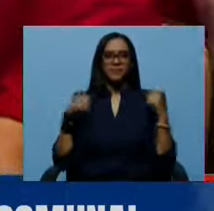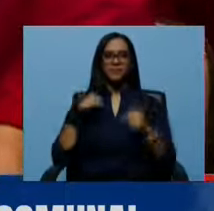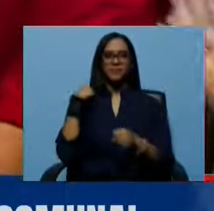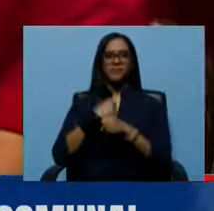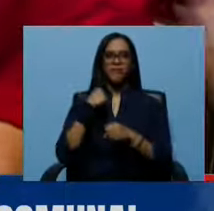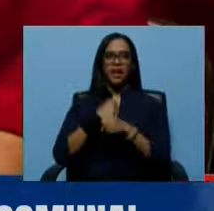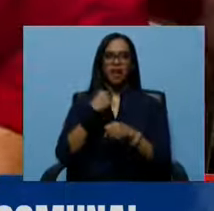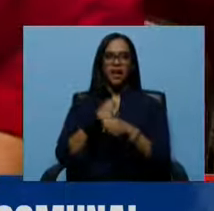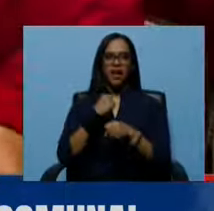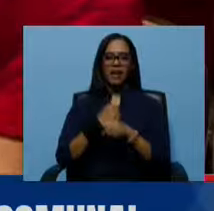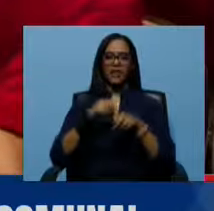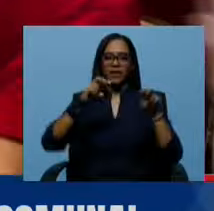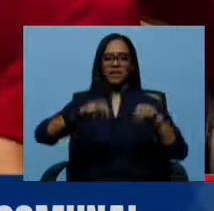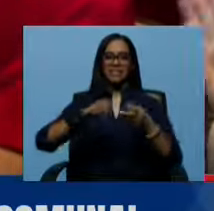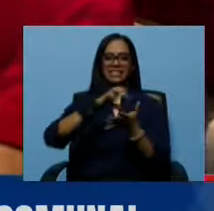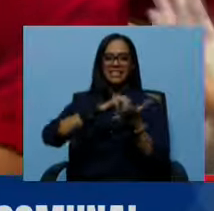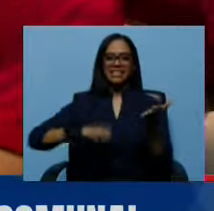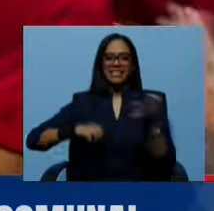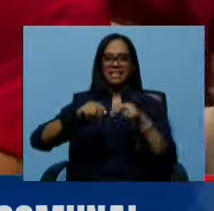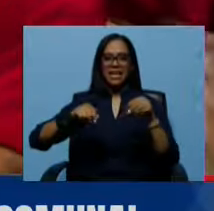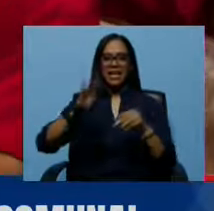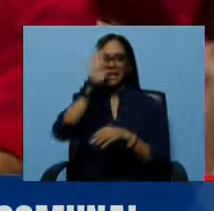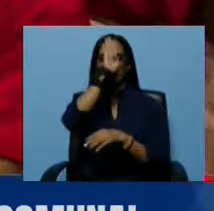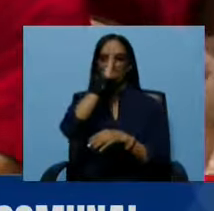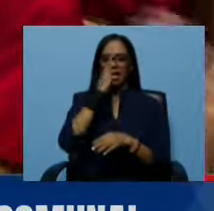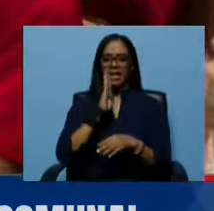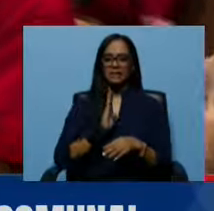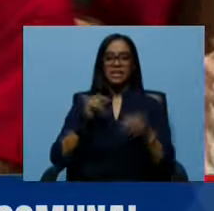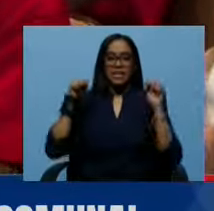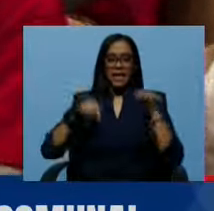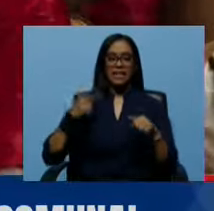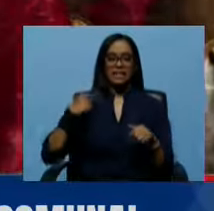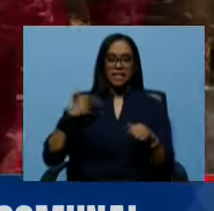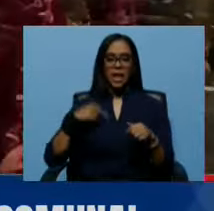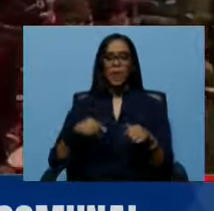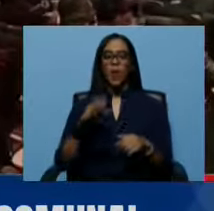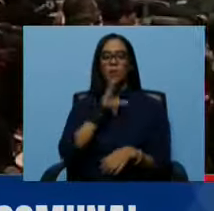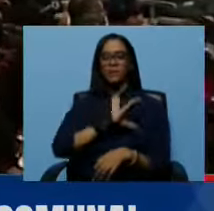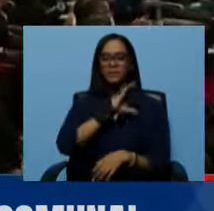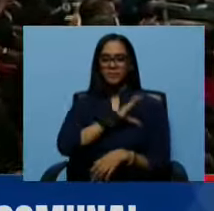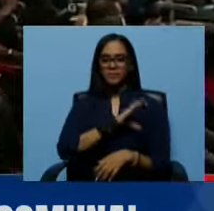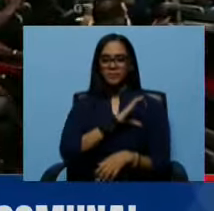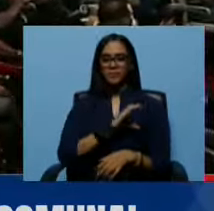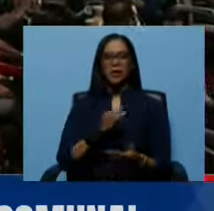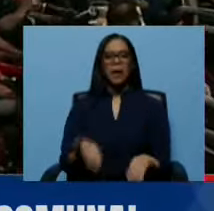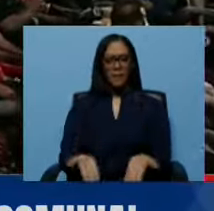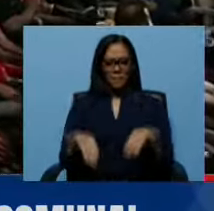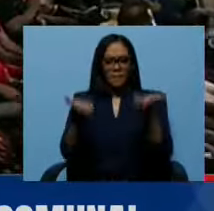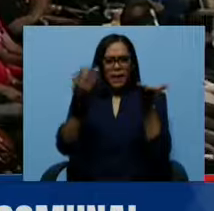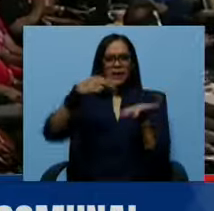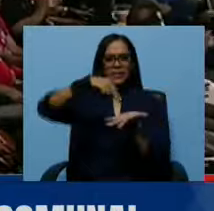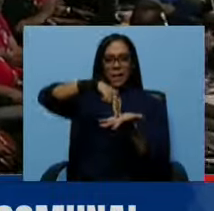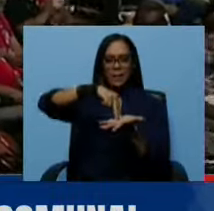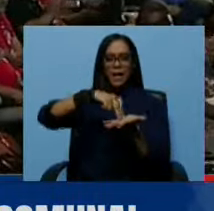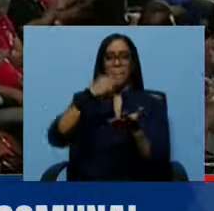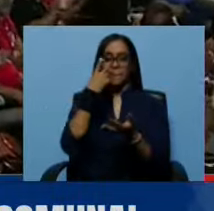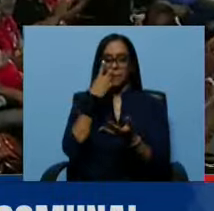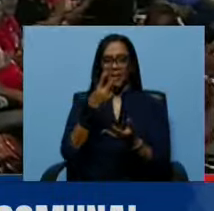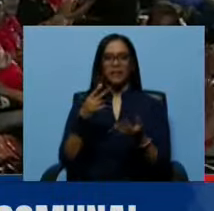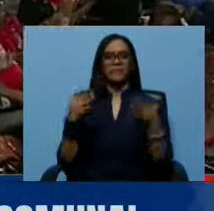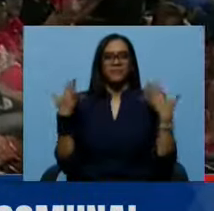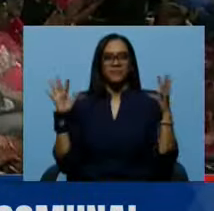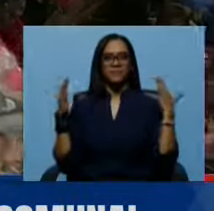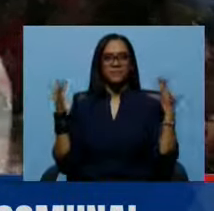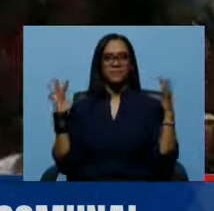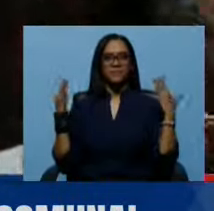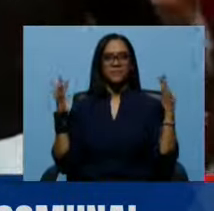Trabajadores Rurales Sin Tierra del Brasil. Y aquí tenemos a una delegación, se pongan de pie para darle